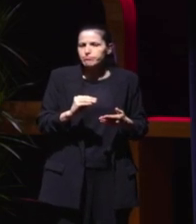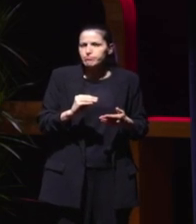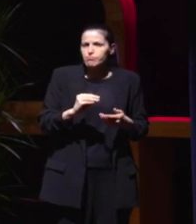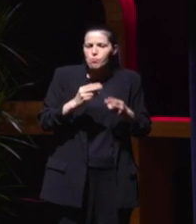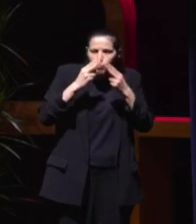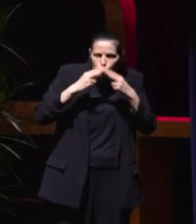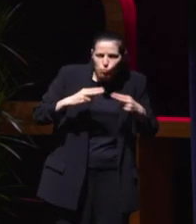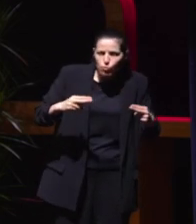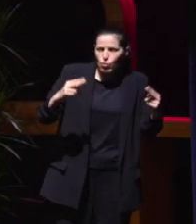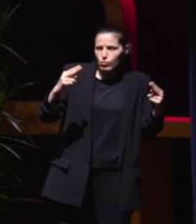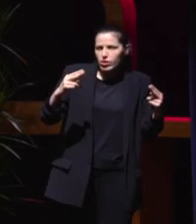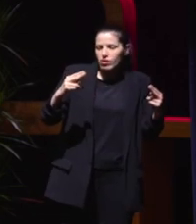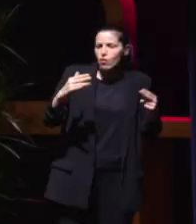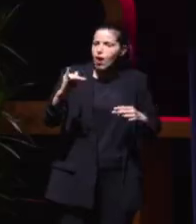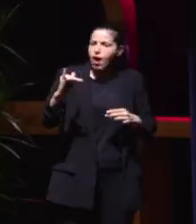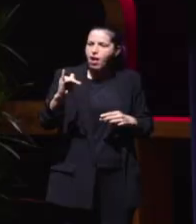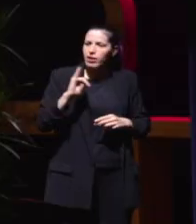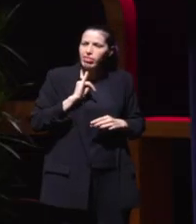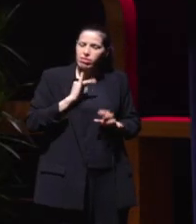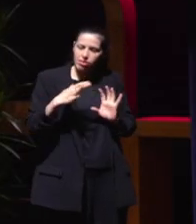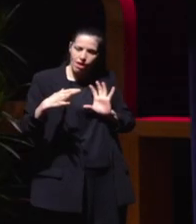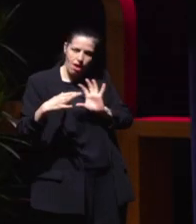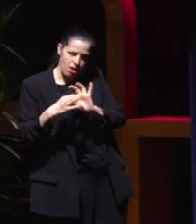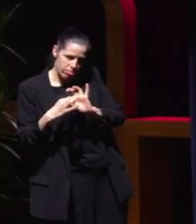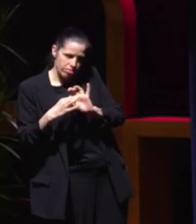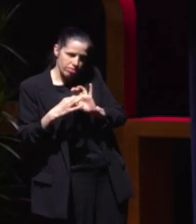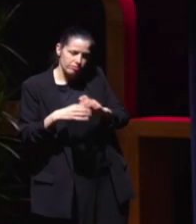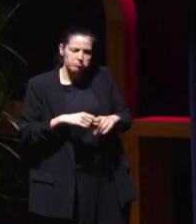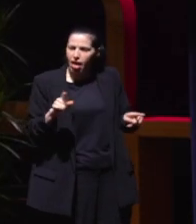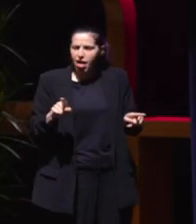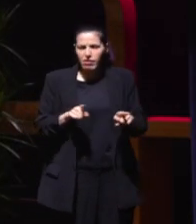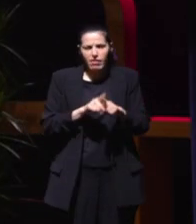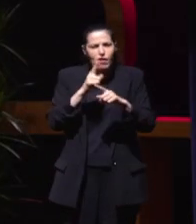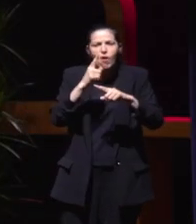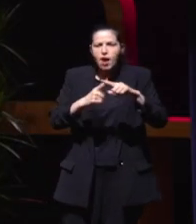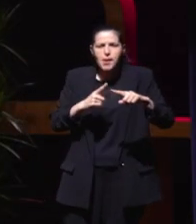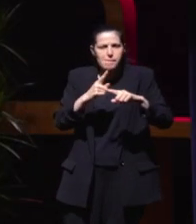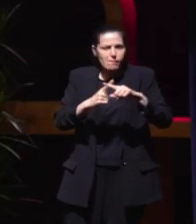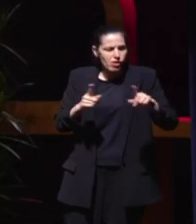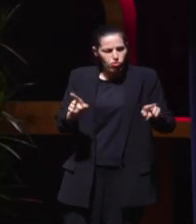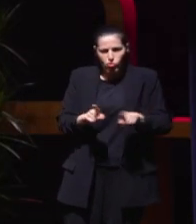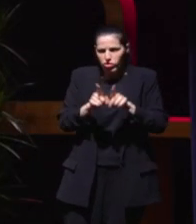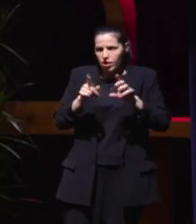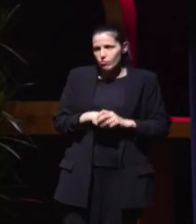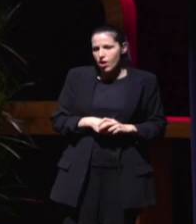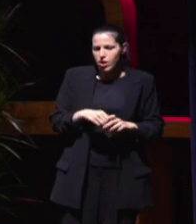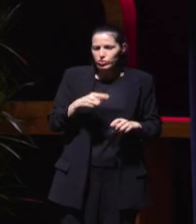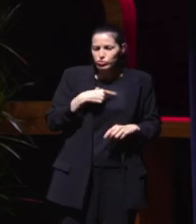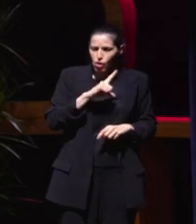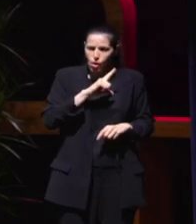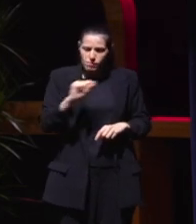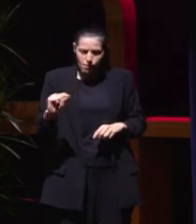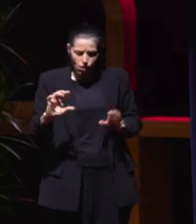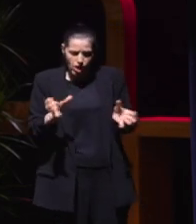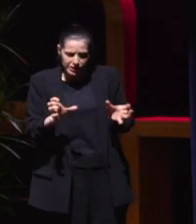con el periodista por encima de su medio ay madre mía qué les pasó eso y que yo me fui de la ser llevándome